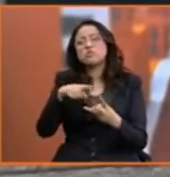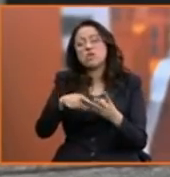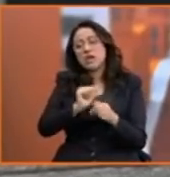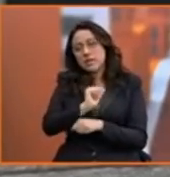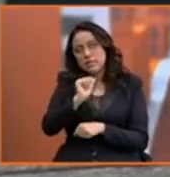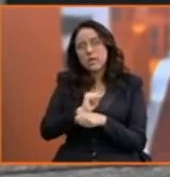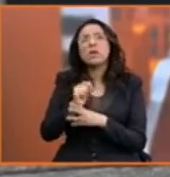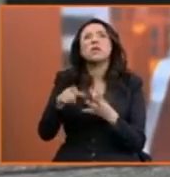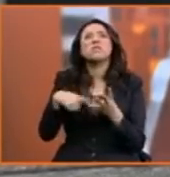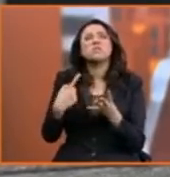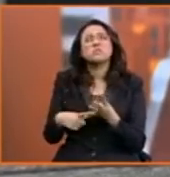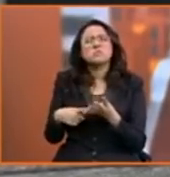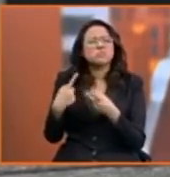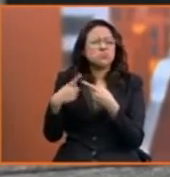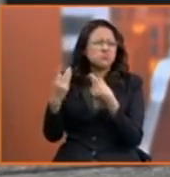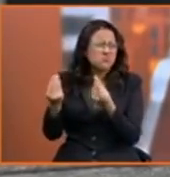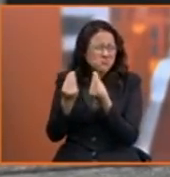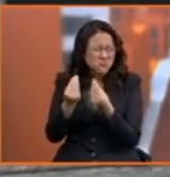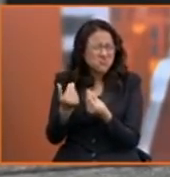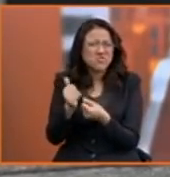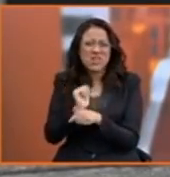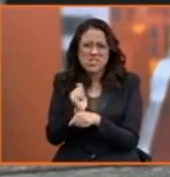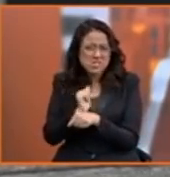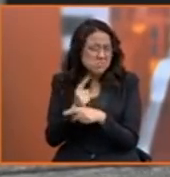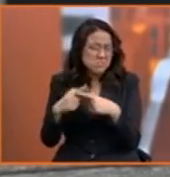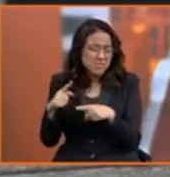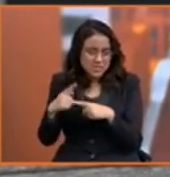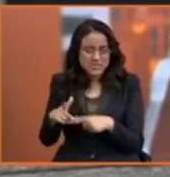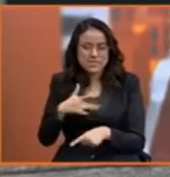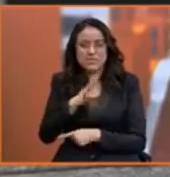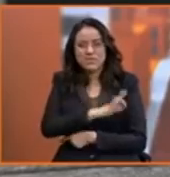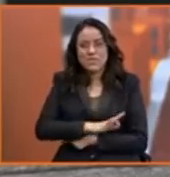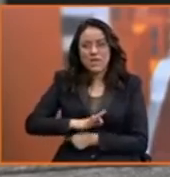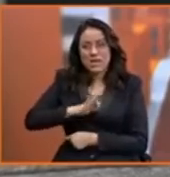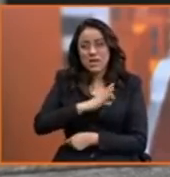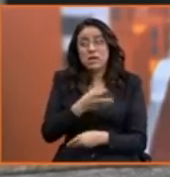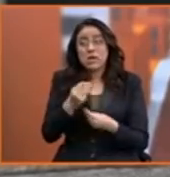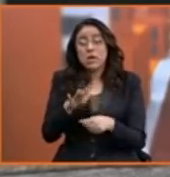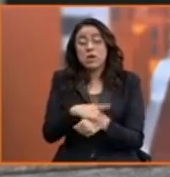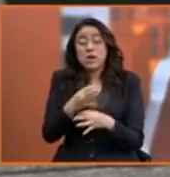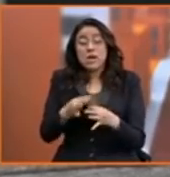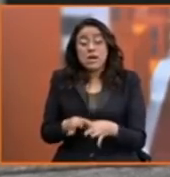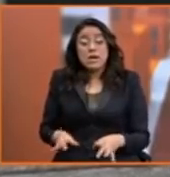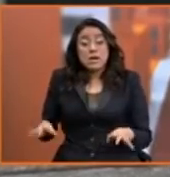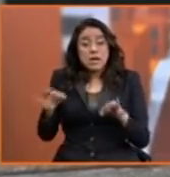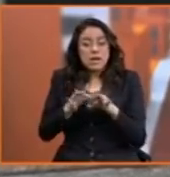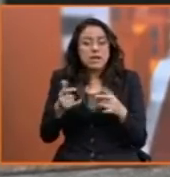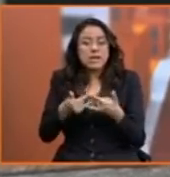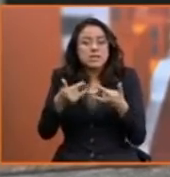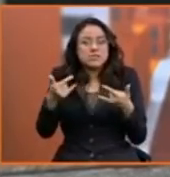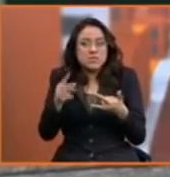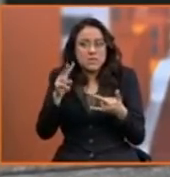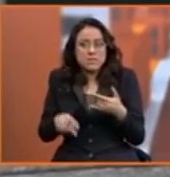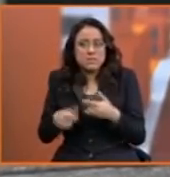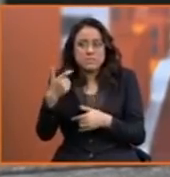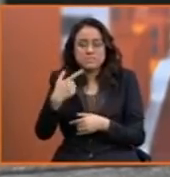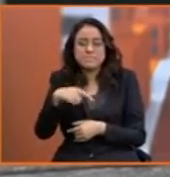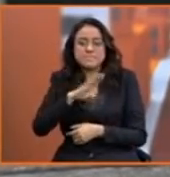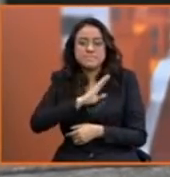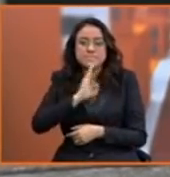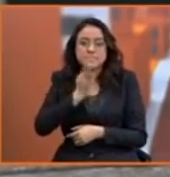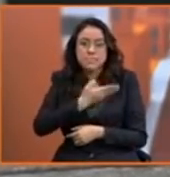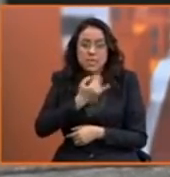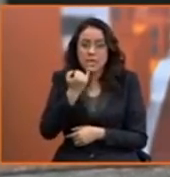argentinos. Muy feliz porque pues es la primera historia de habla hispana, digamos, que se hace en español, de este